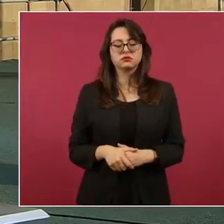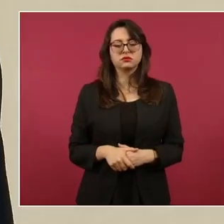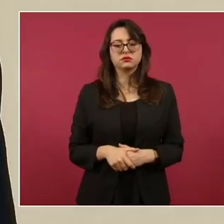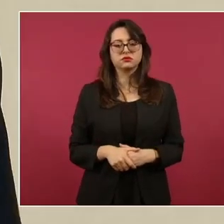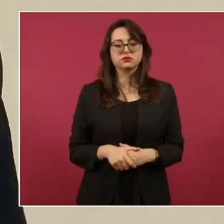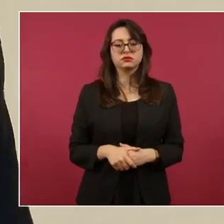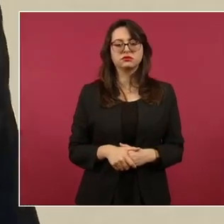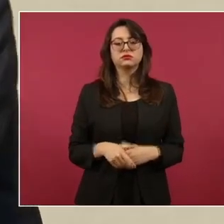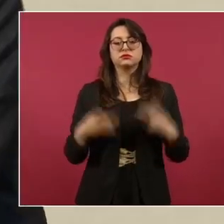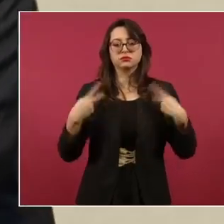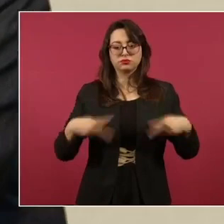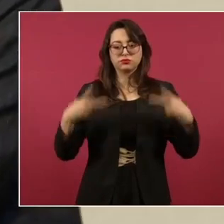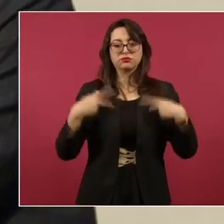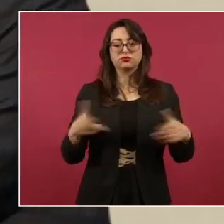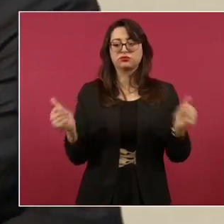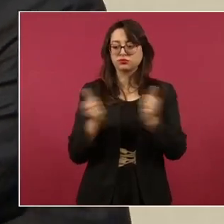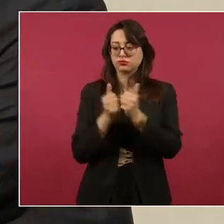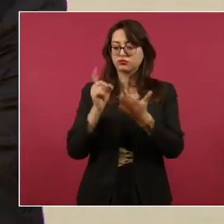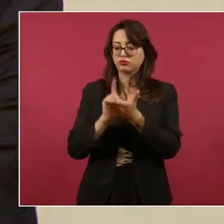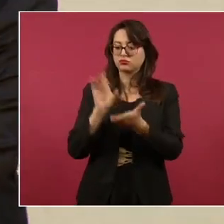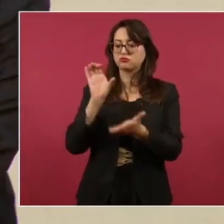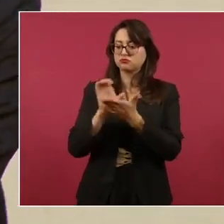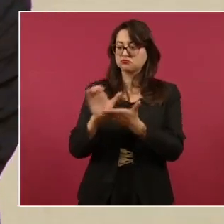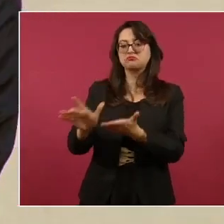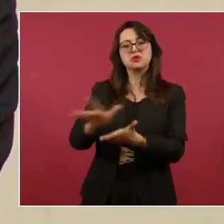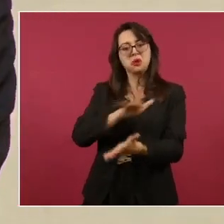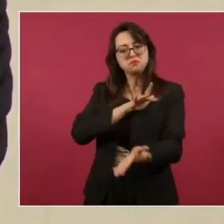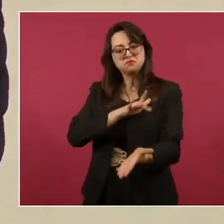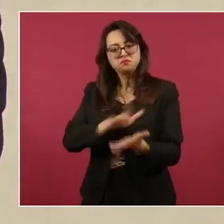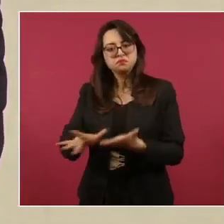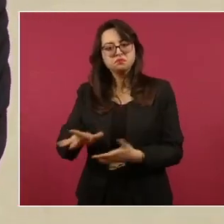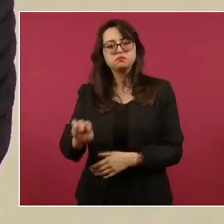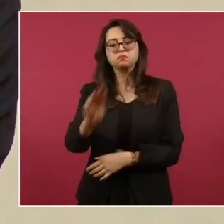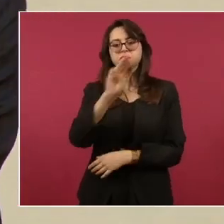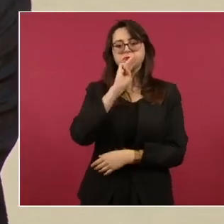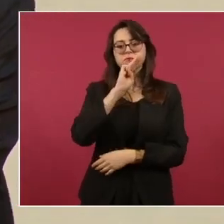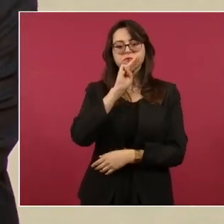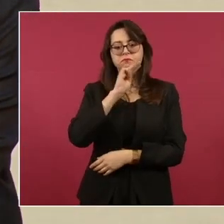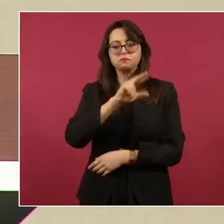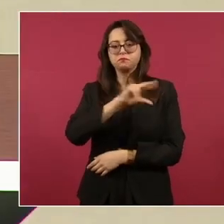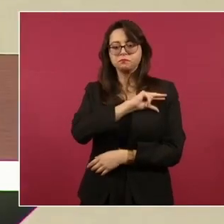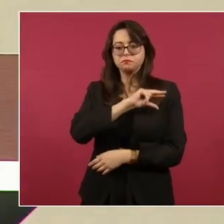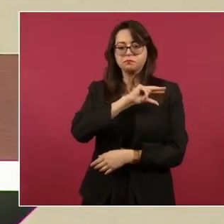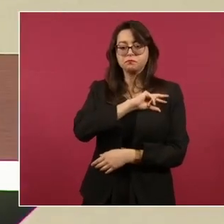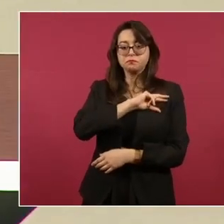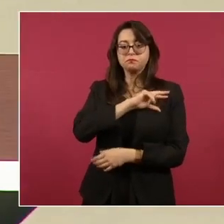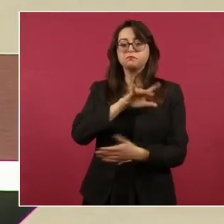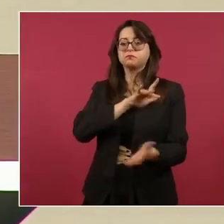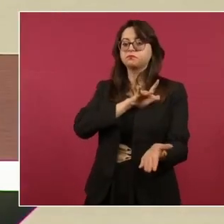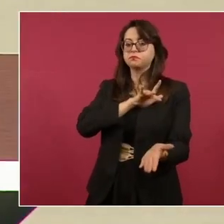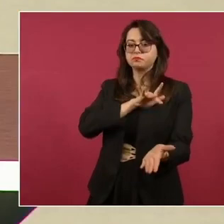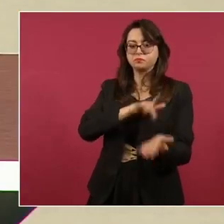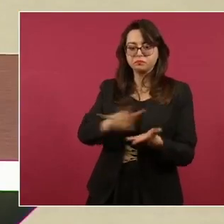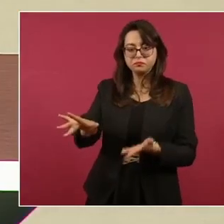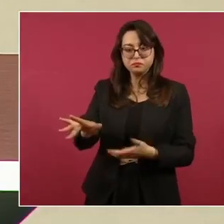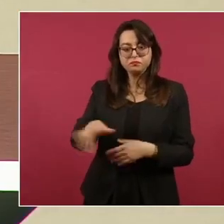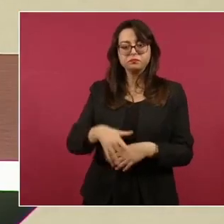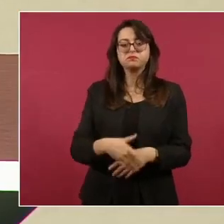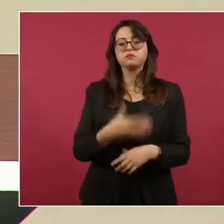a las personas con discapacidad, a madres solteras, a